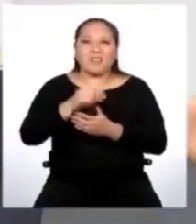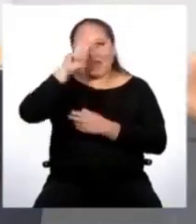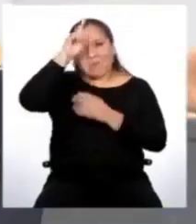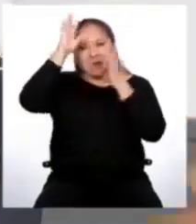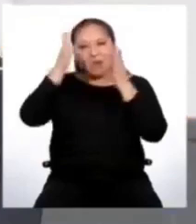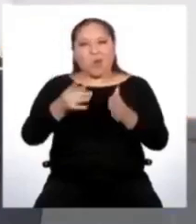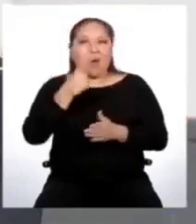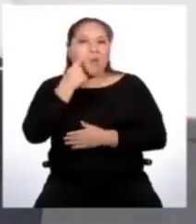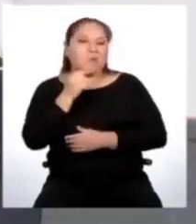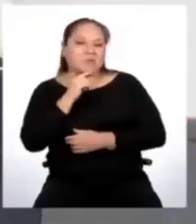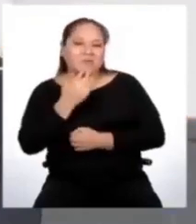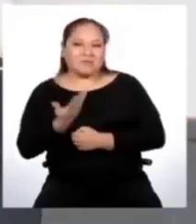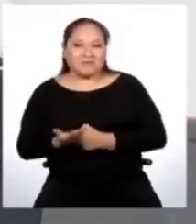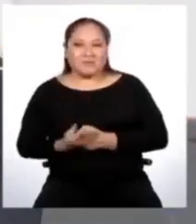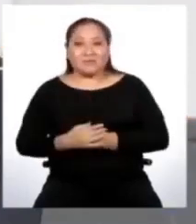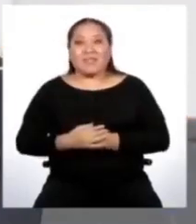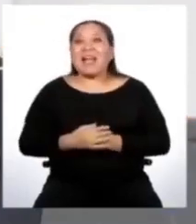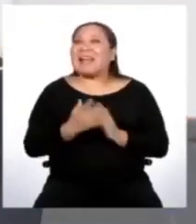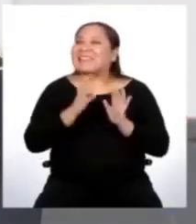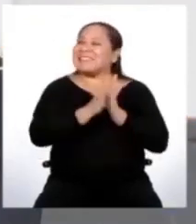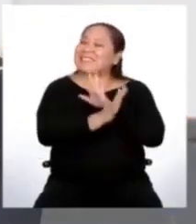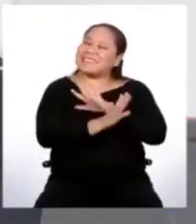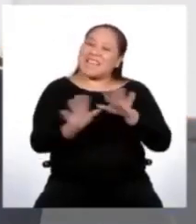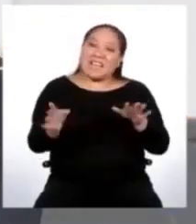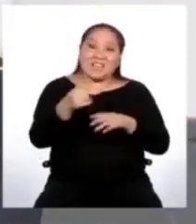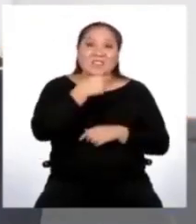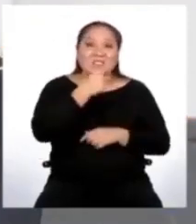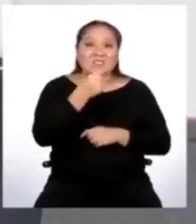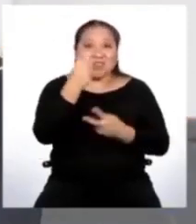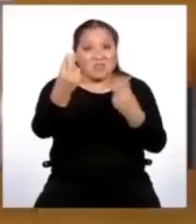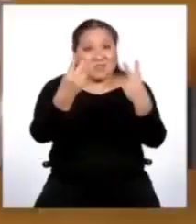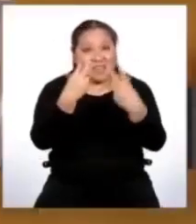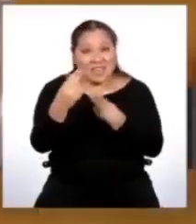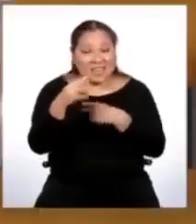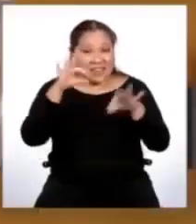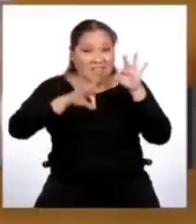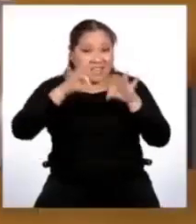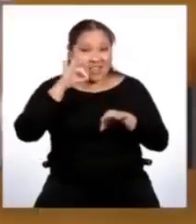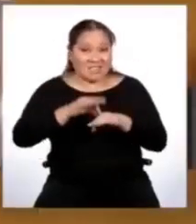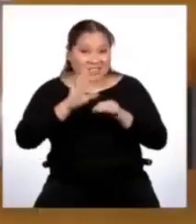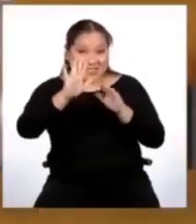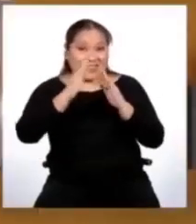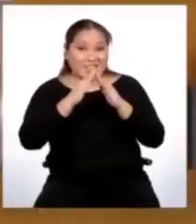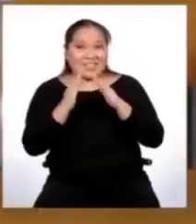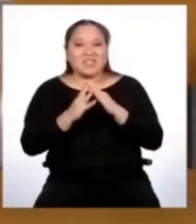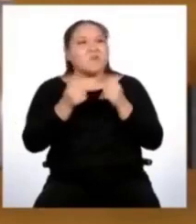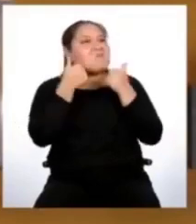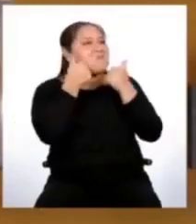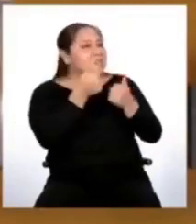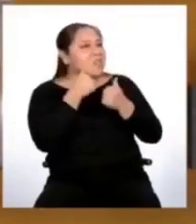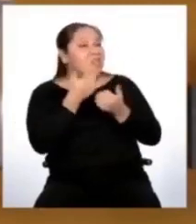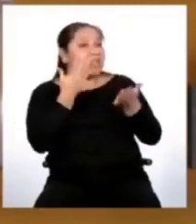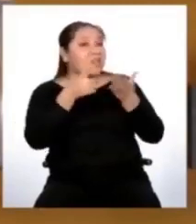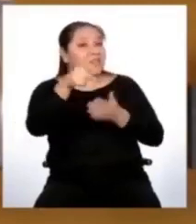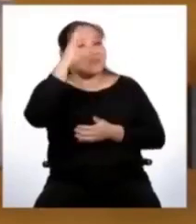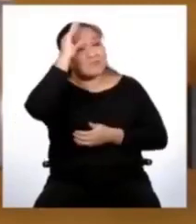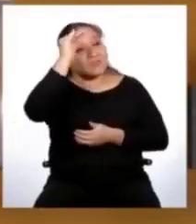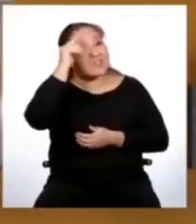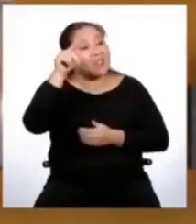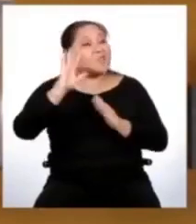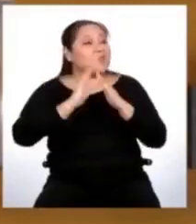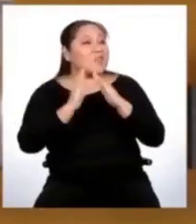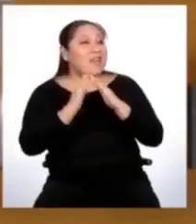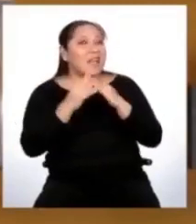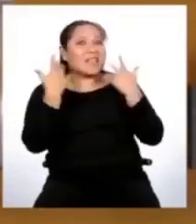Y listo. Esperamos que les haya gustado ver nuestra obra desde casa. Muy bien, Yanira. De seguro las chicas y chicos en casa